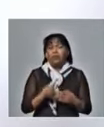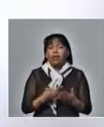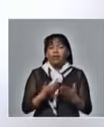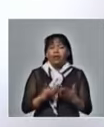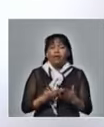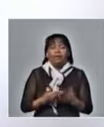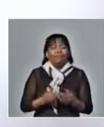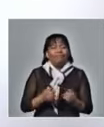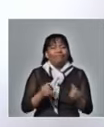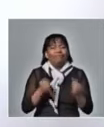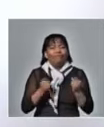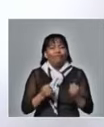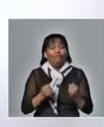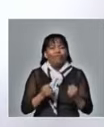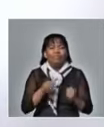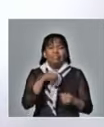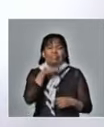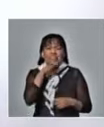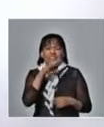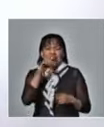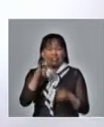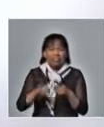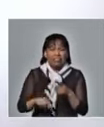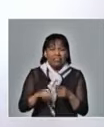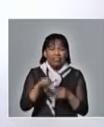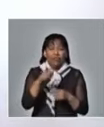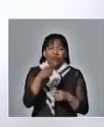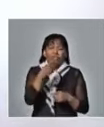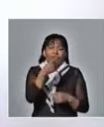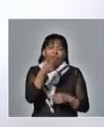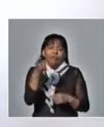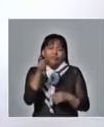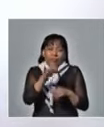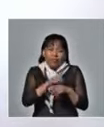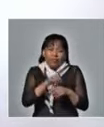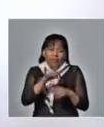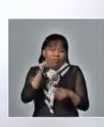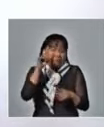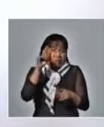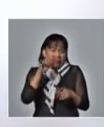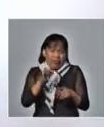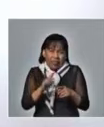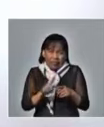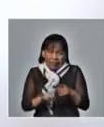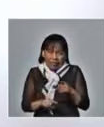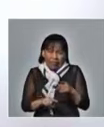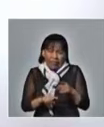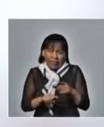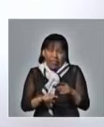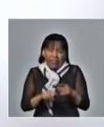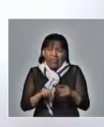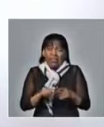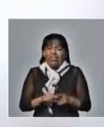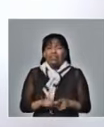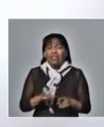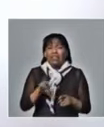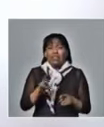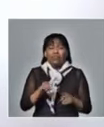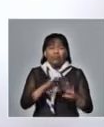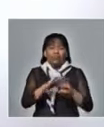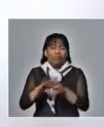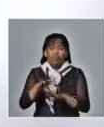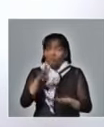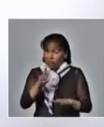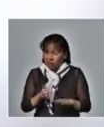golpes duros a la delincuencia. Pido 100 días para acabar con la percepción de la impunidad.